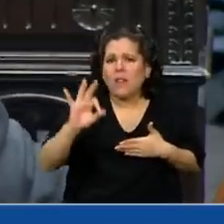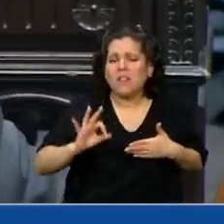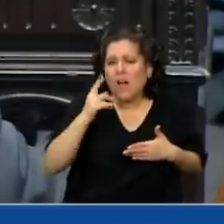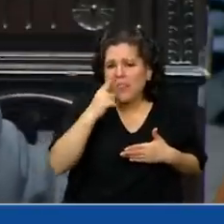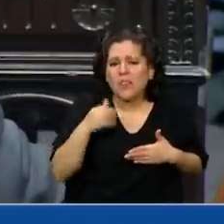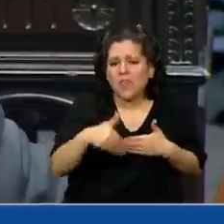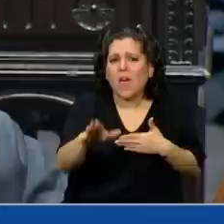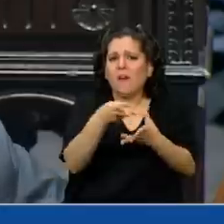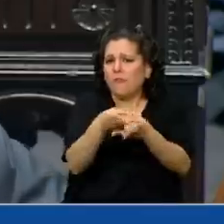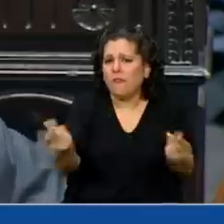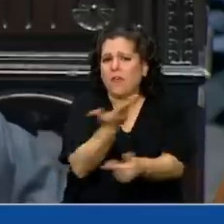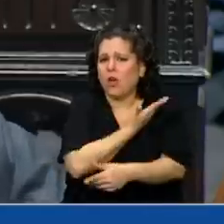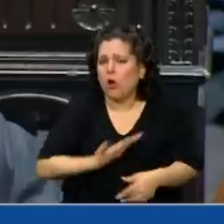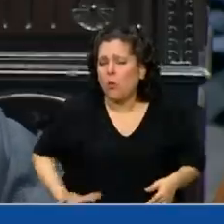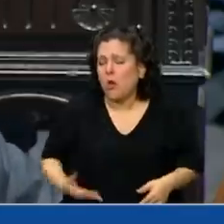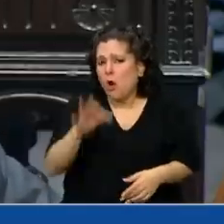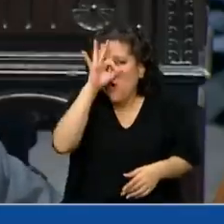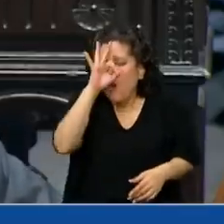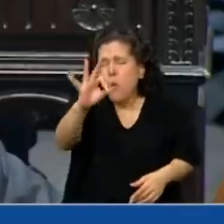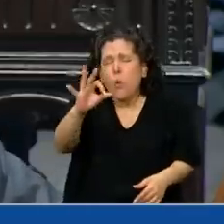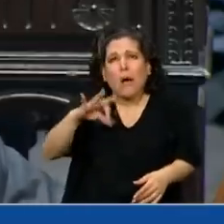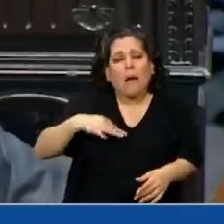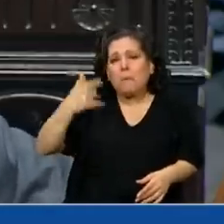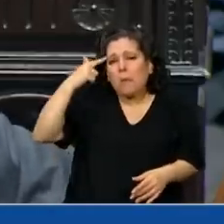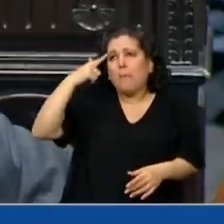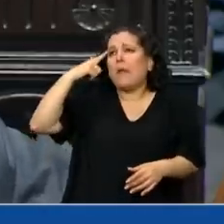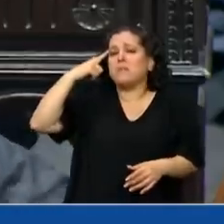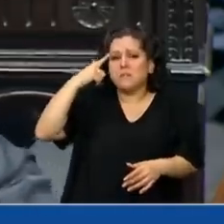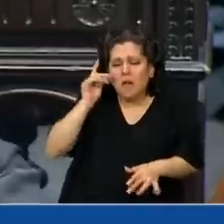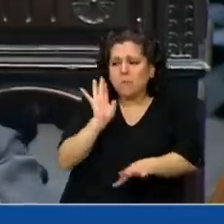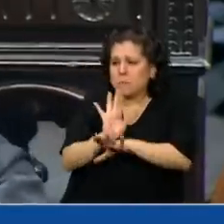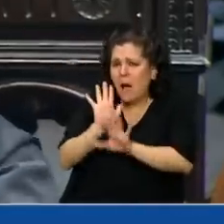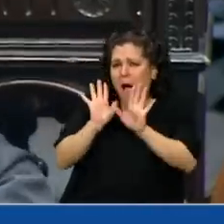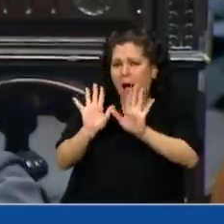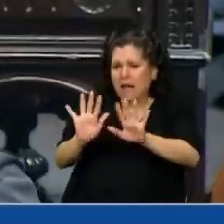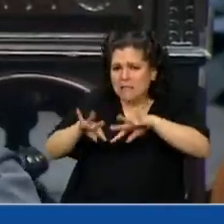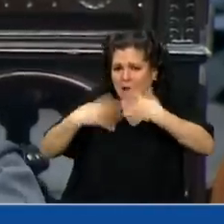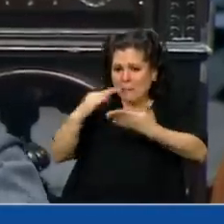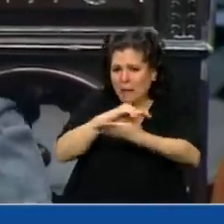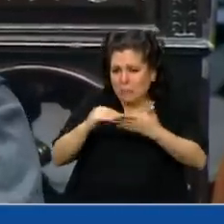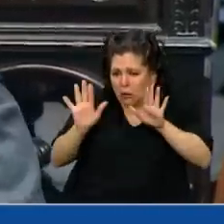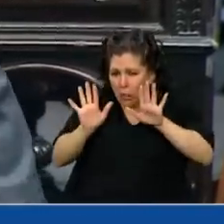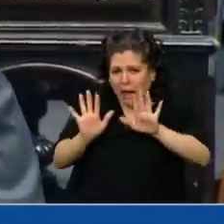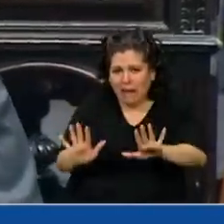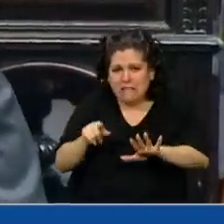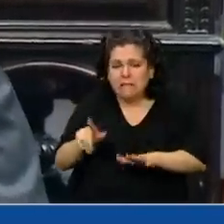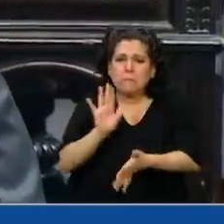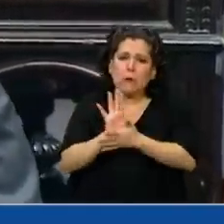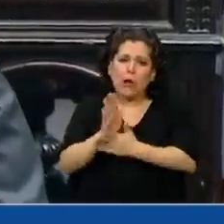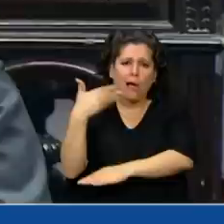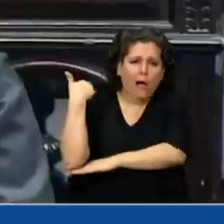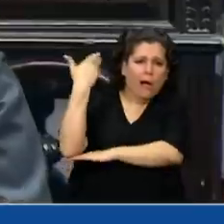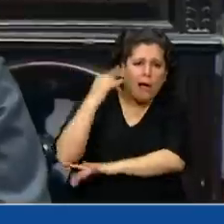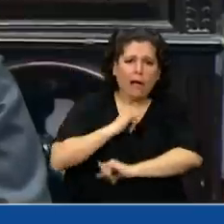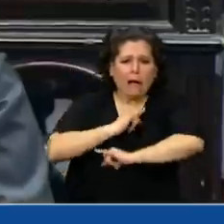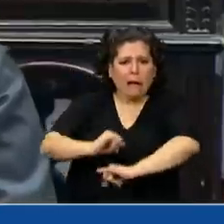gobierno. Y nunca pensé que iban a convertir el recinto en el comité de